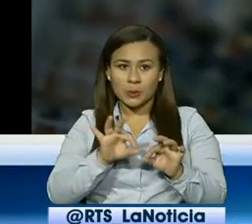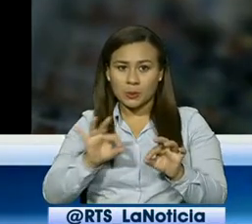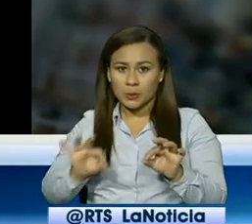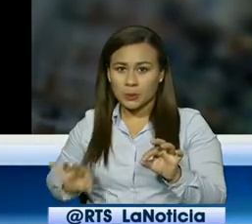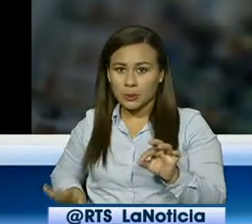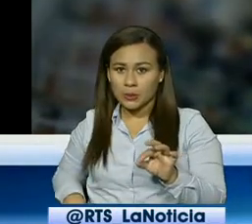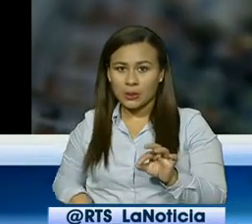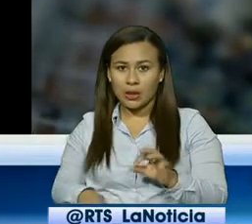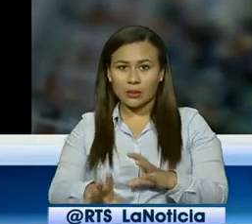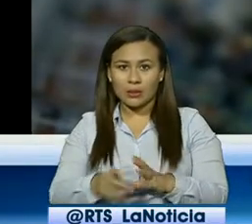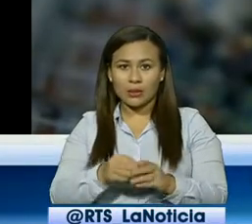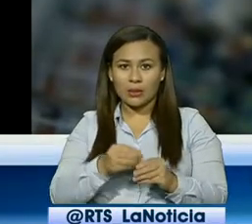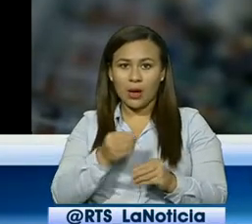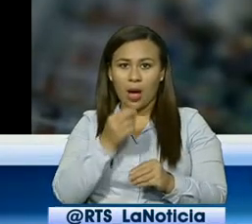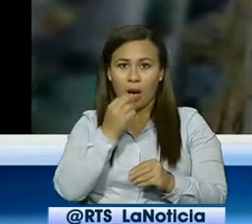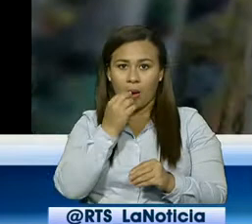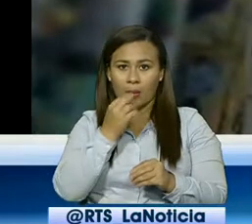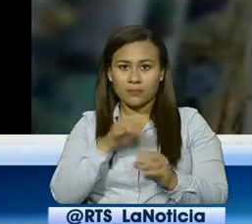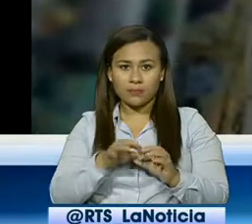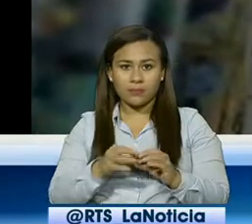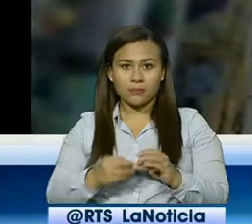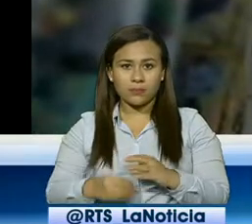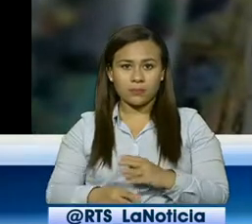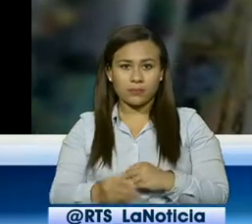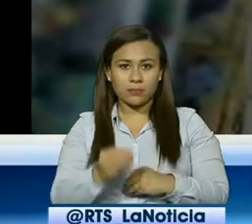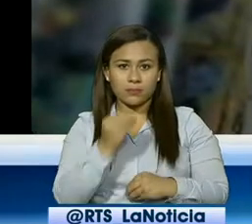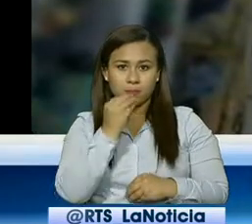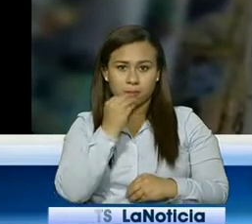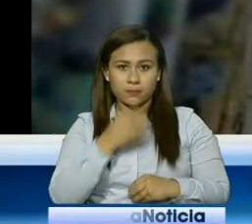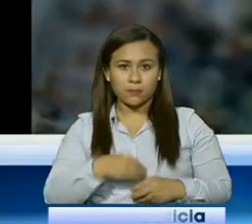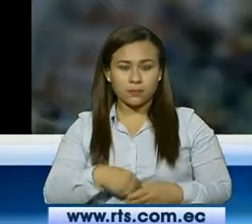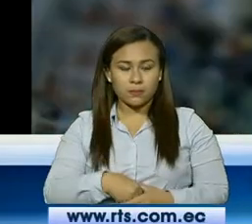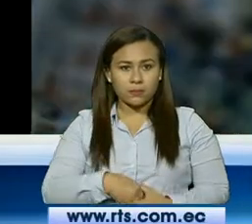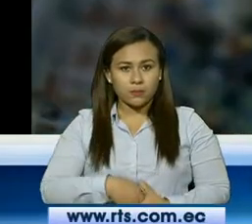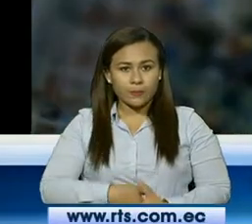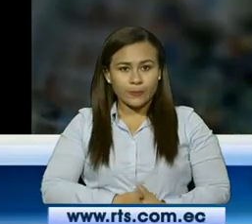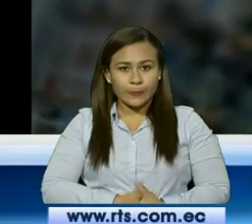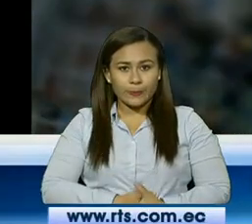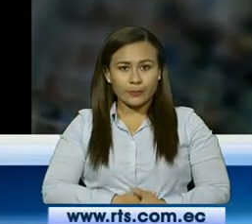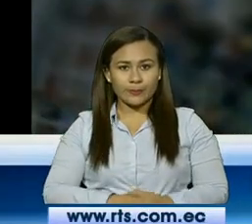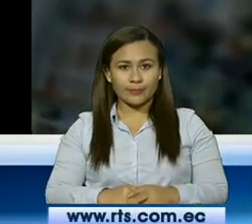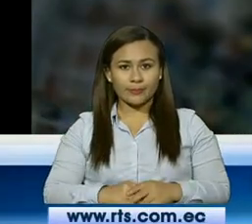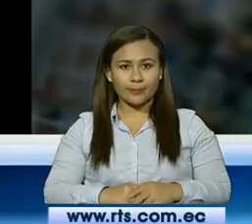las metió a la boca y luego ocultó lo robado en su pantalón.